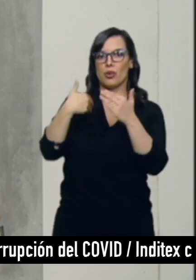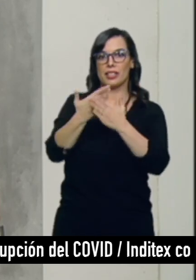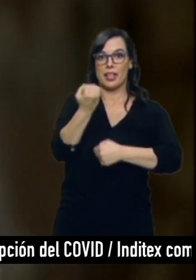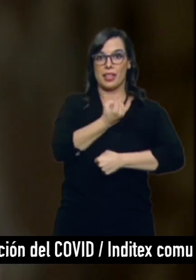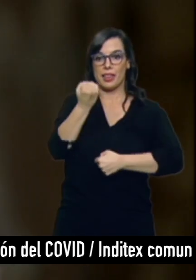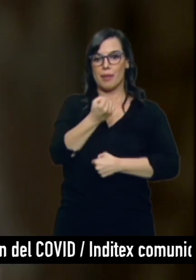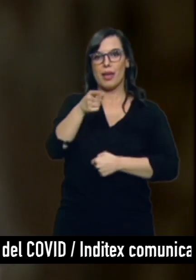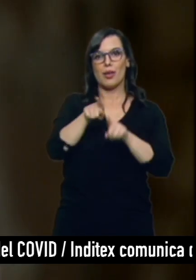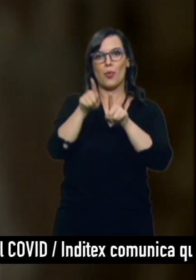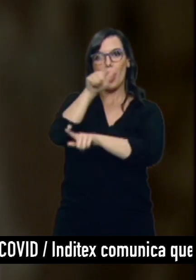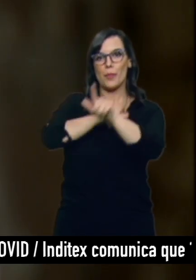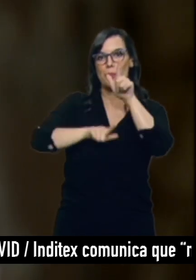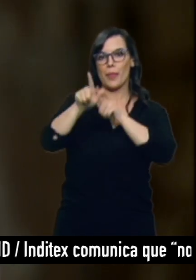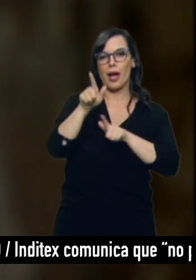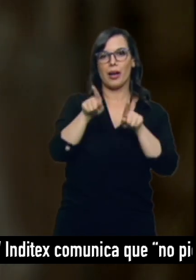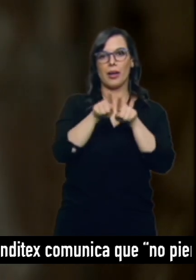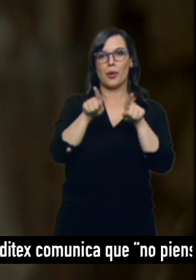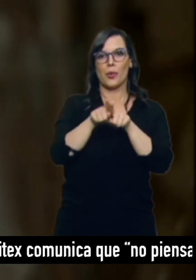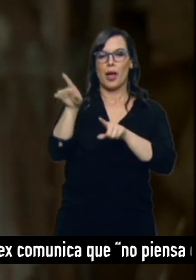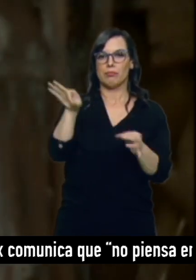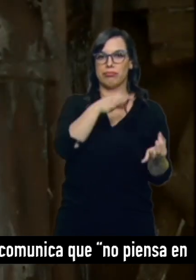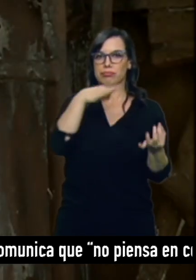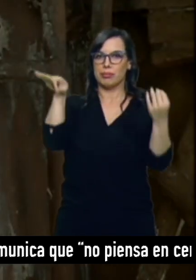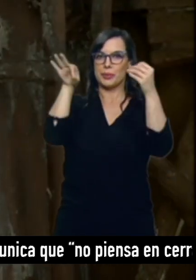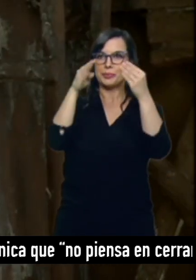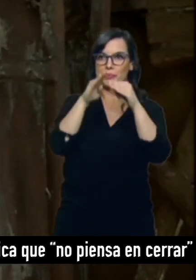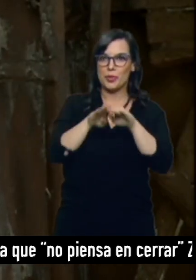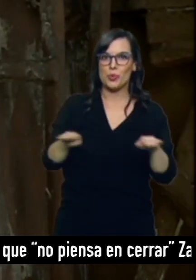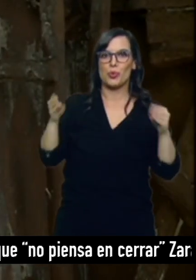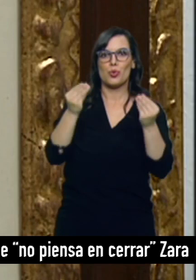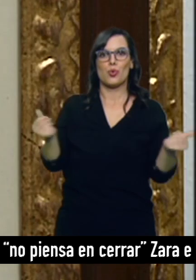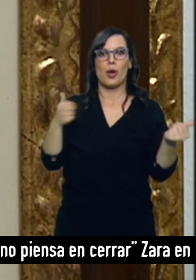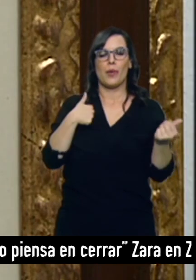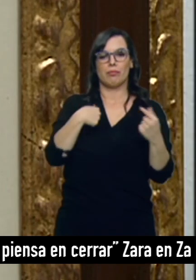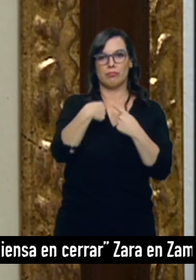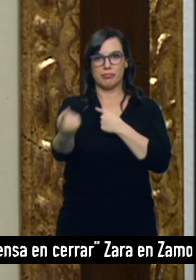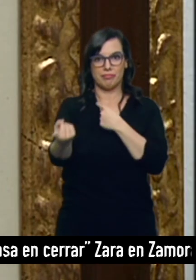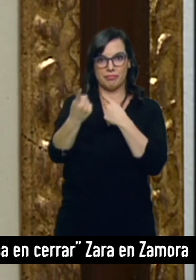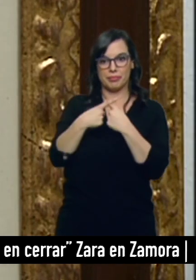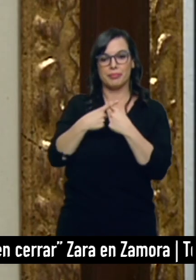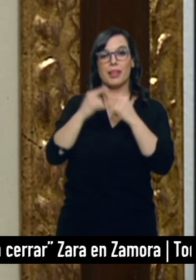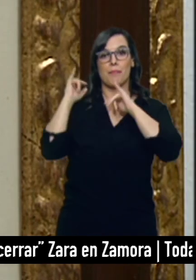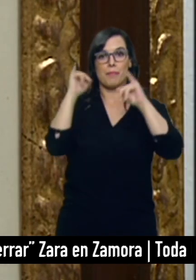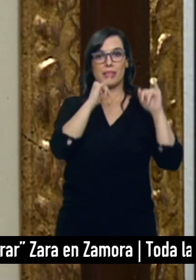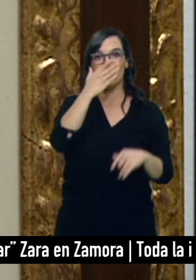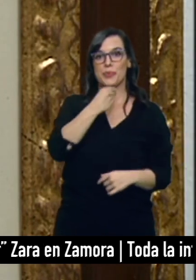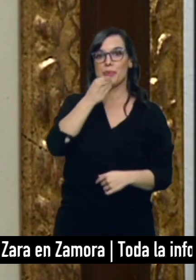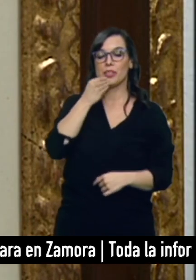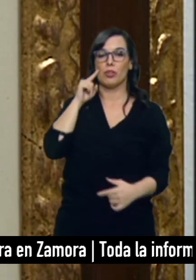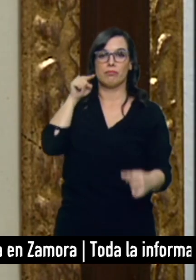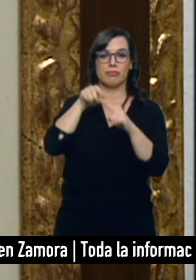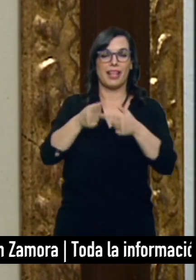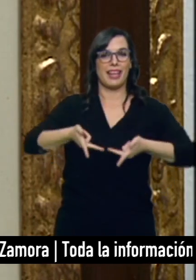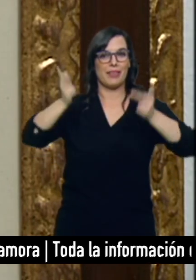diciembre es un viaje armónico, un camino de ida y vuelta y nuevamente de ida, un hermoso paseo por la libertad